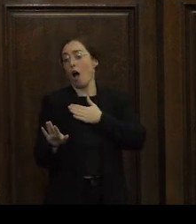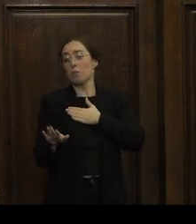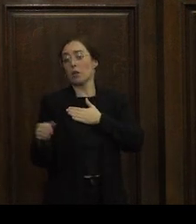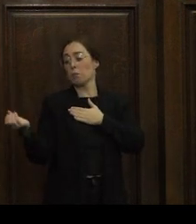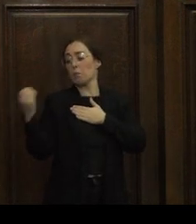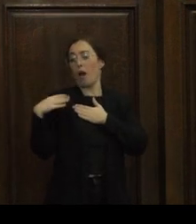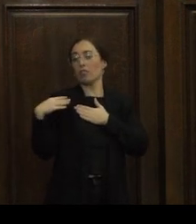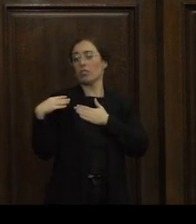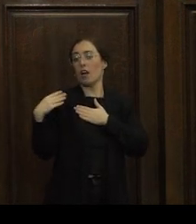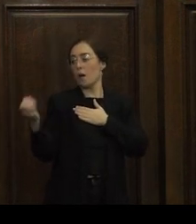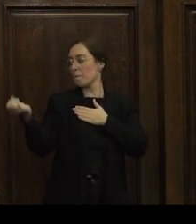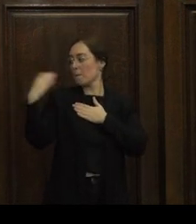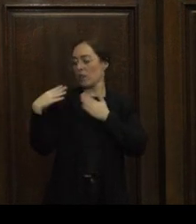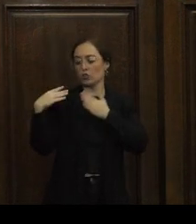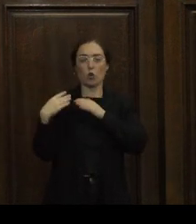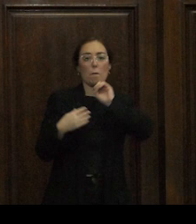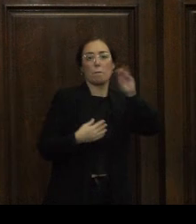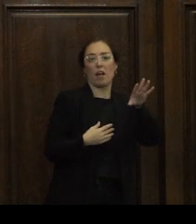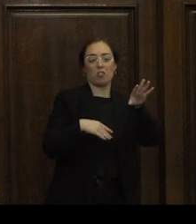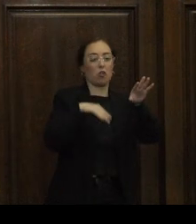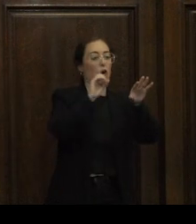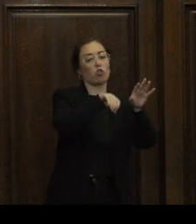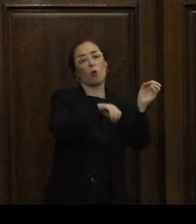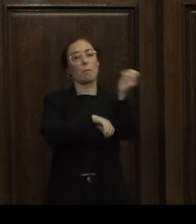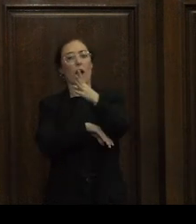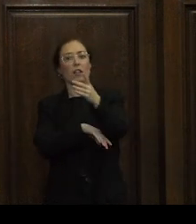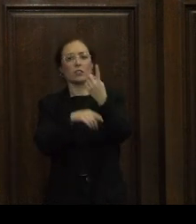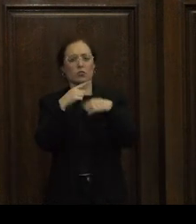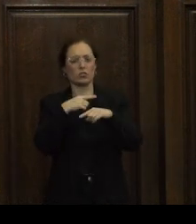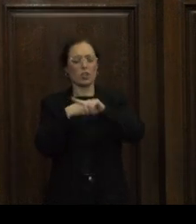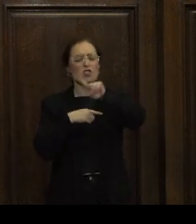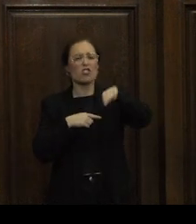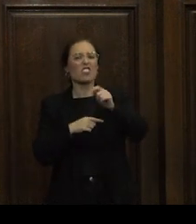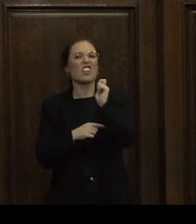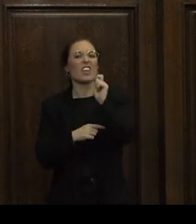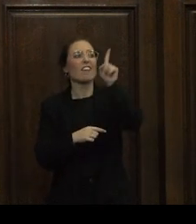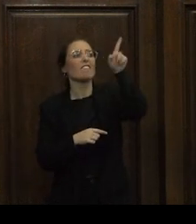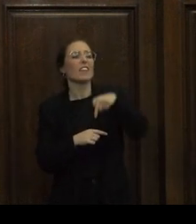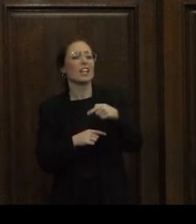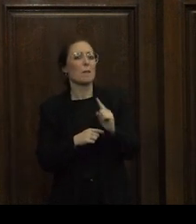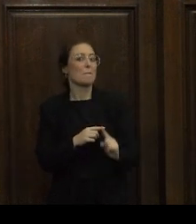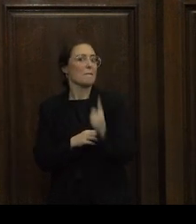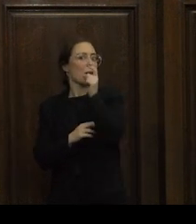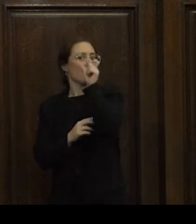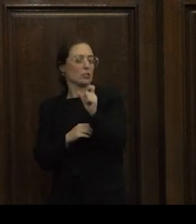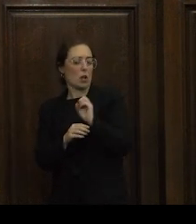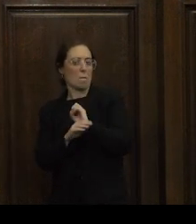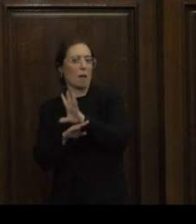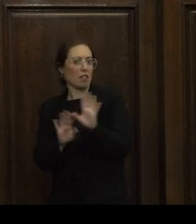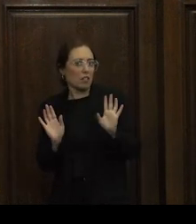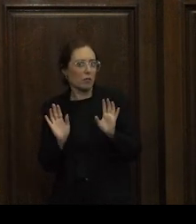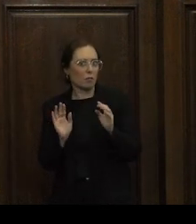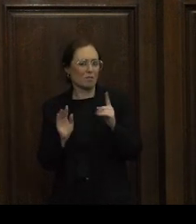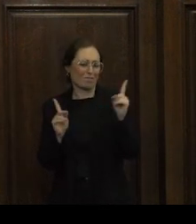lo pasaron y yo lo volví a pasar, y bueno, no se sabe quién originó eso, y es muy difícil rastrear, incluso técnicamente, ¿no?, dónde surgió, y es muy difícil